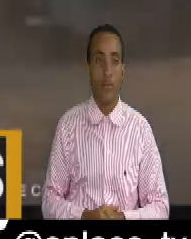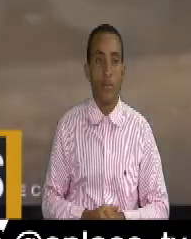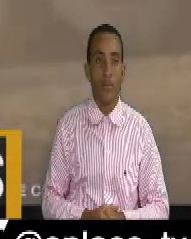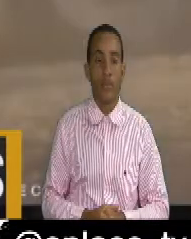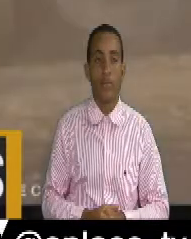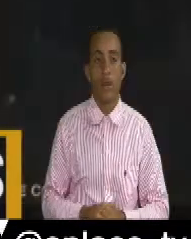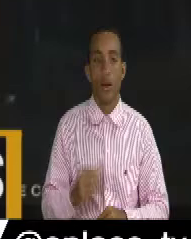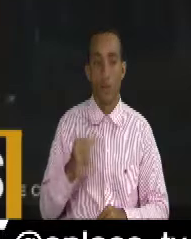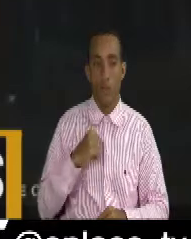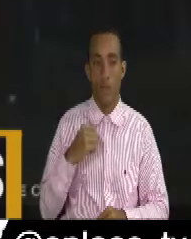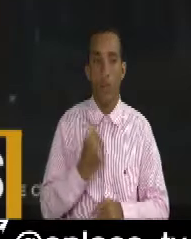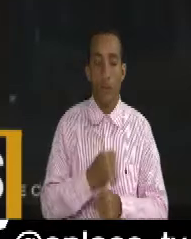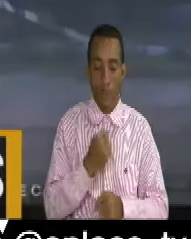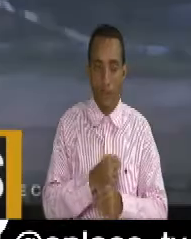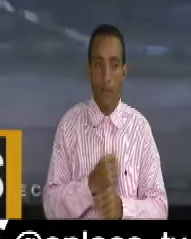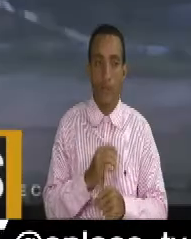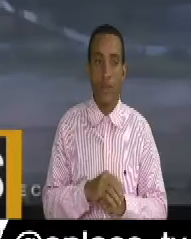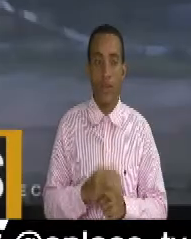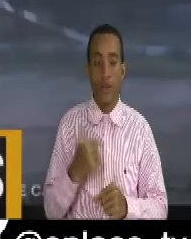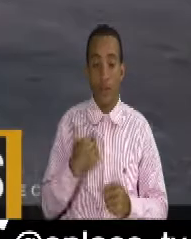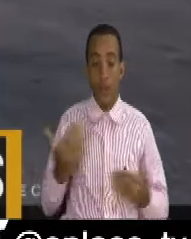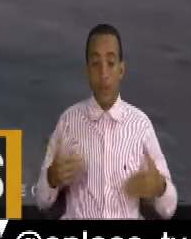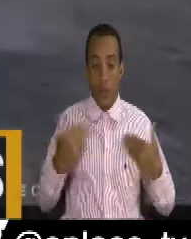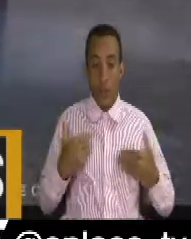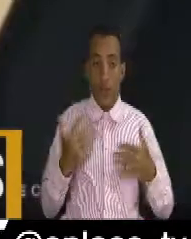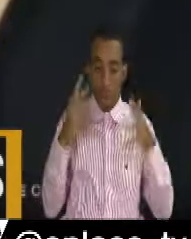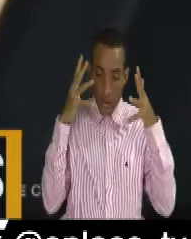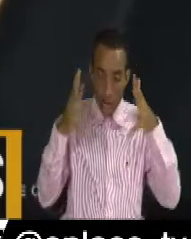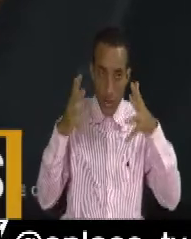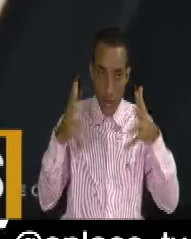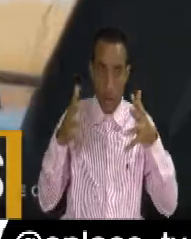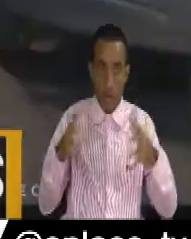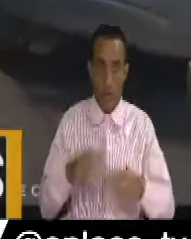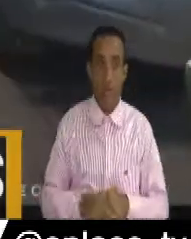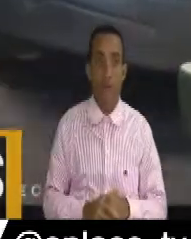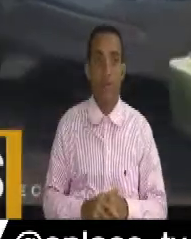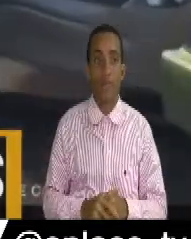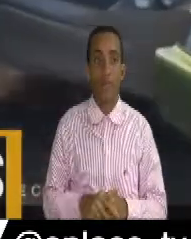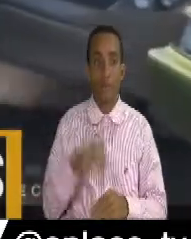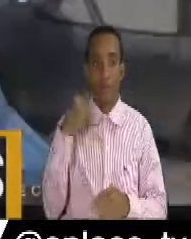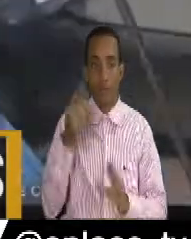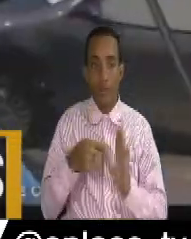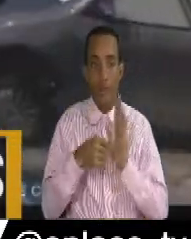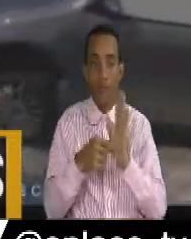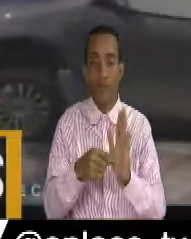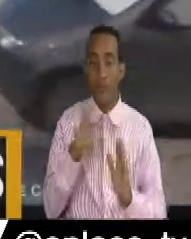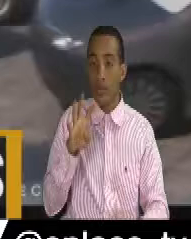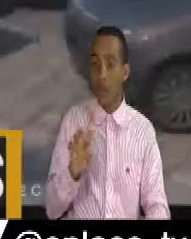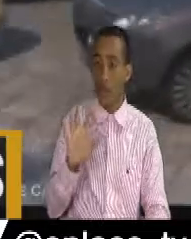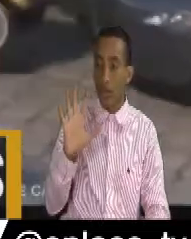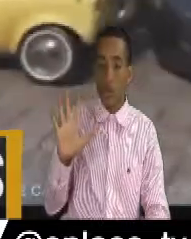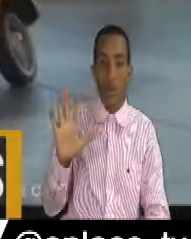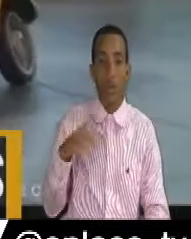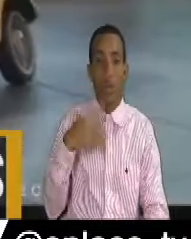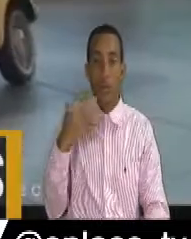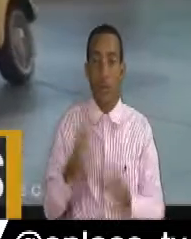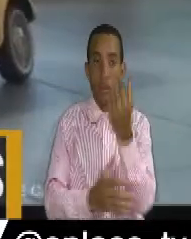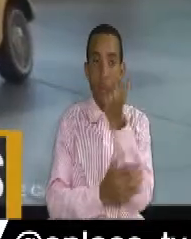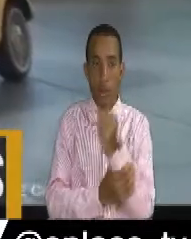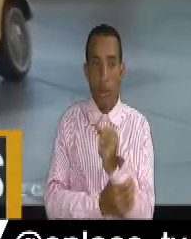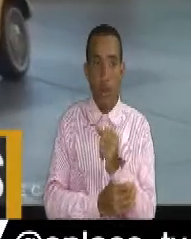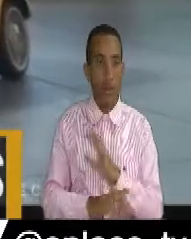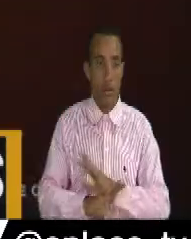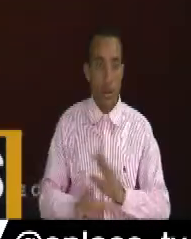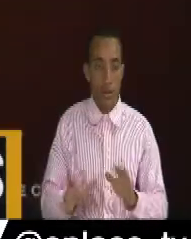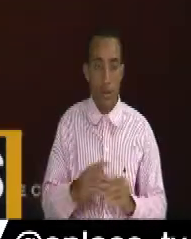Tenemos trabajo, señores. Estoy muy contenta de ser la que te entrena. Demostrar que el número 95 aún no está terminado pondrá a prueba el